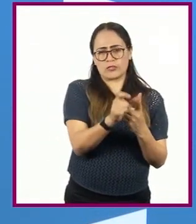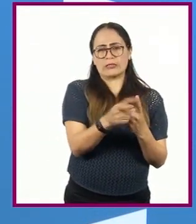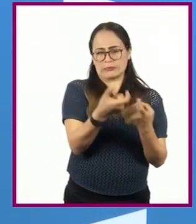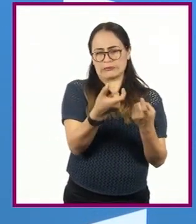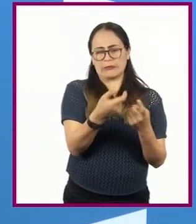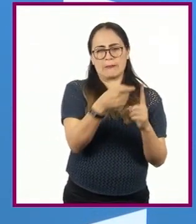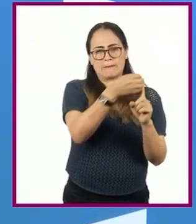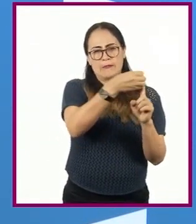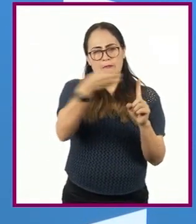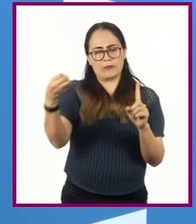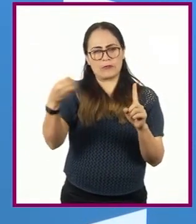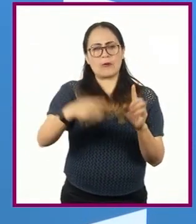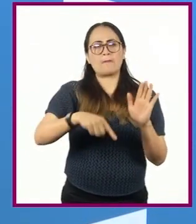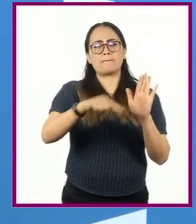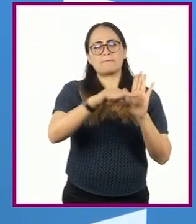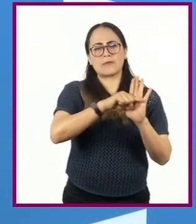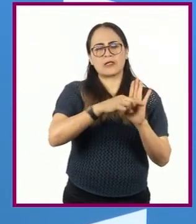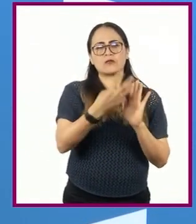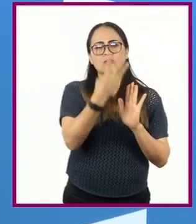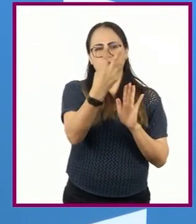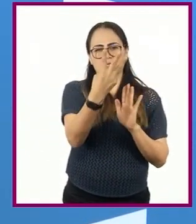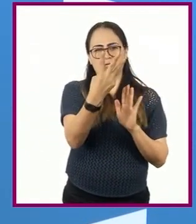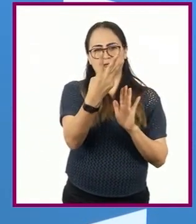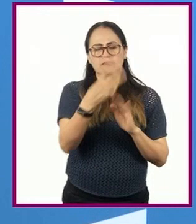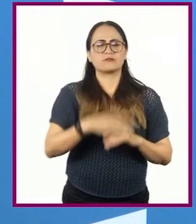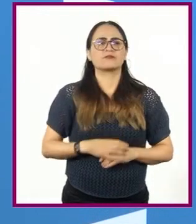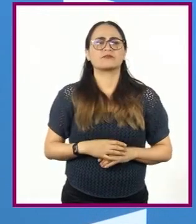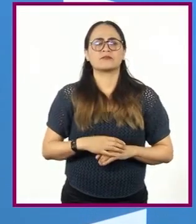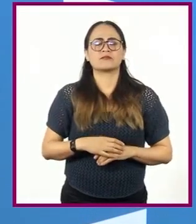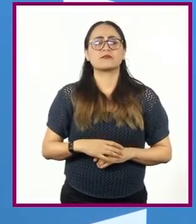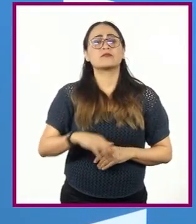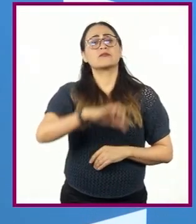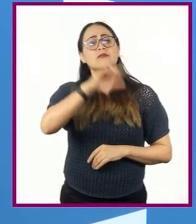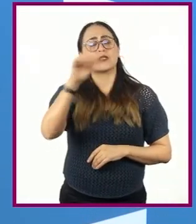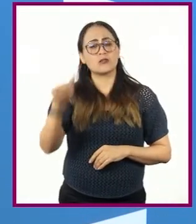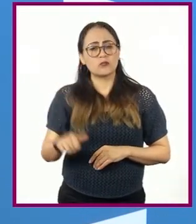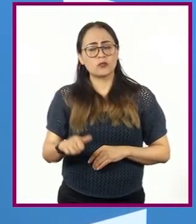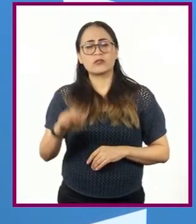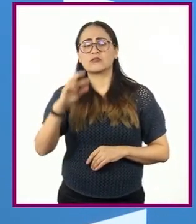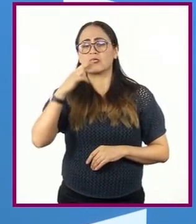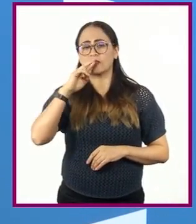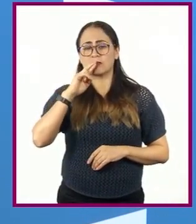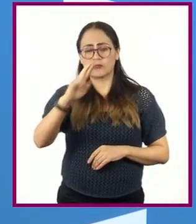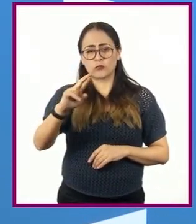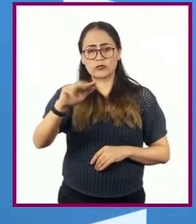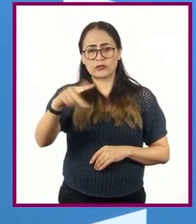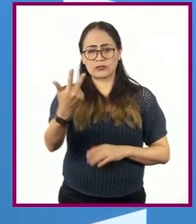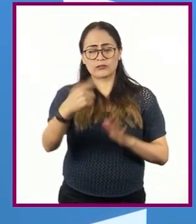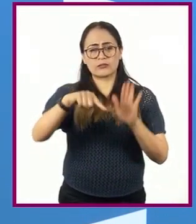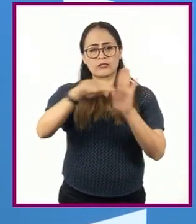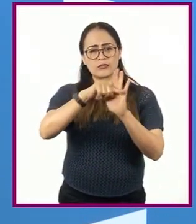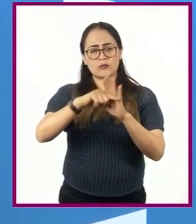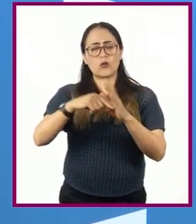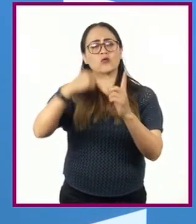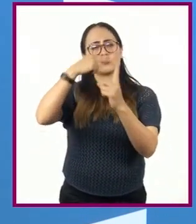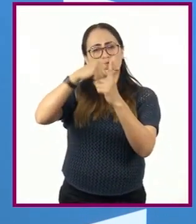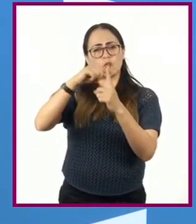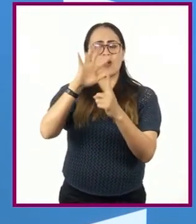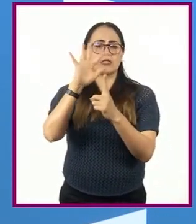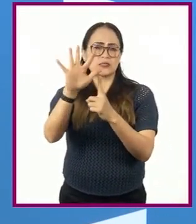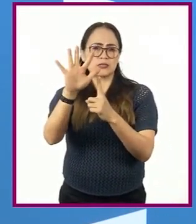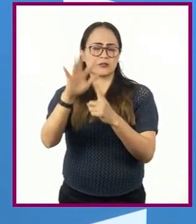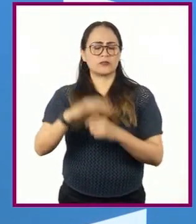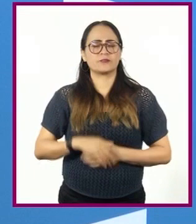original, que es 3 negativo, ocasiona que al resultado 13 negativo se le sumen 5, ya que el